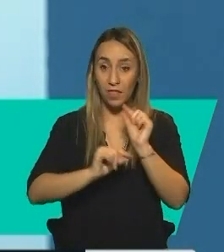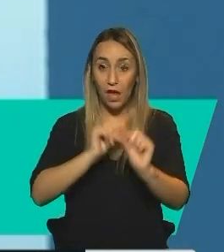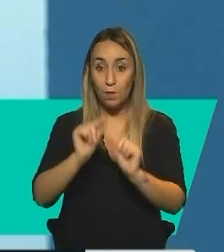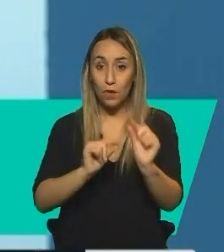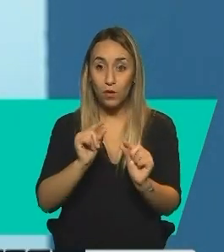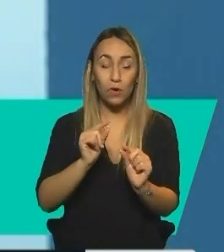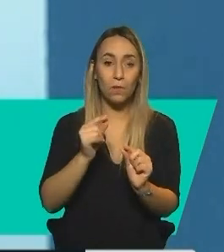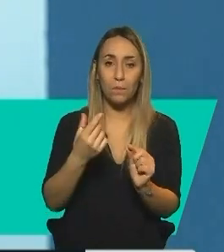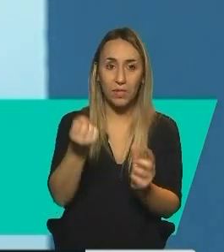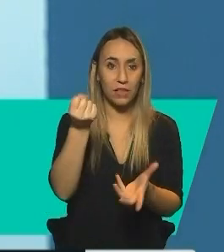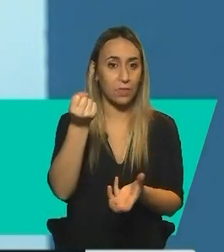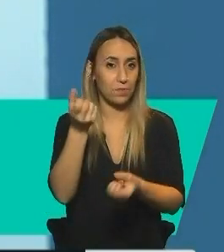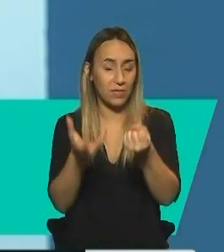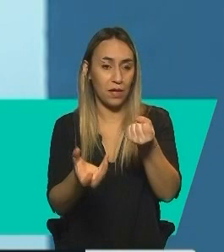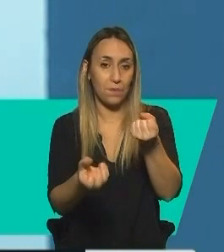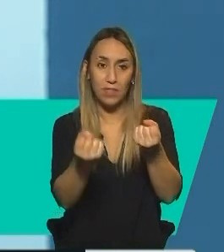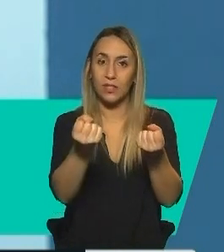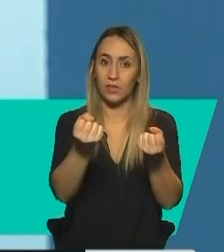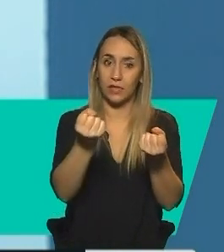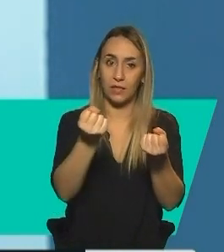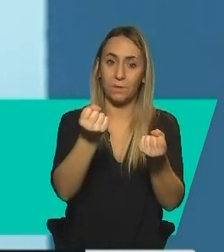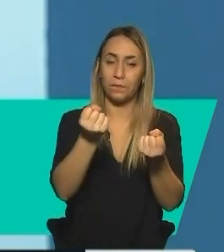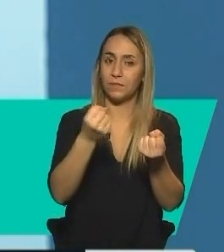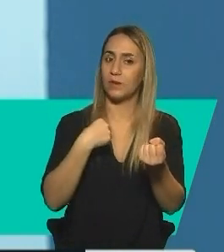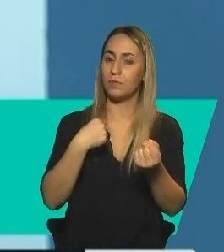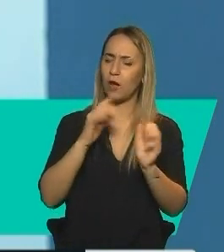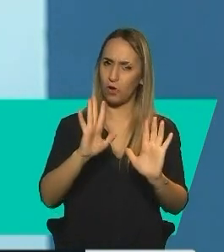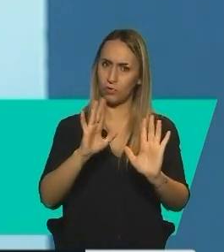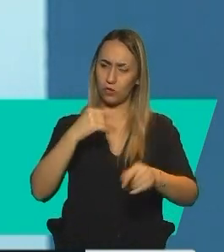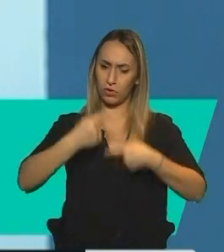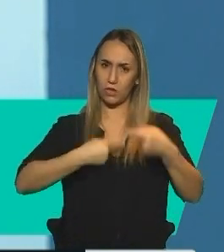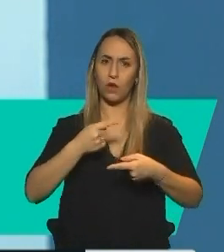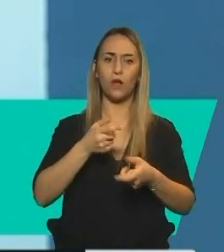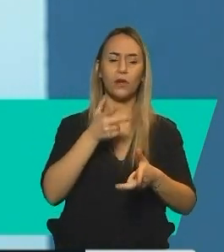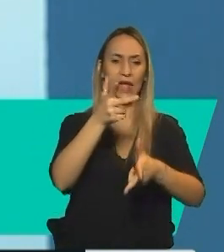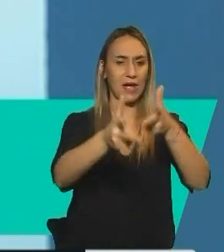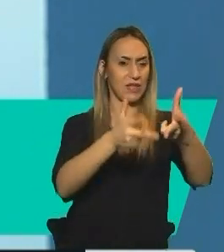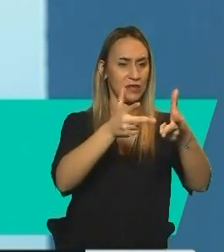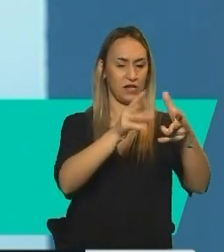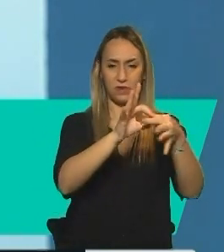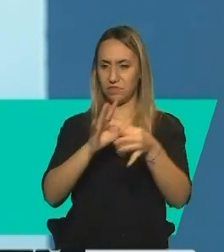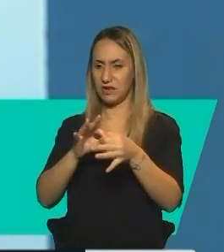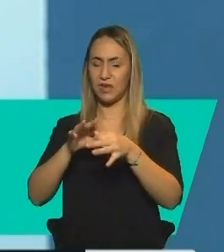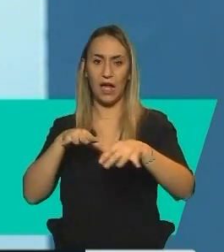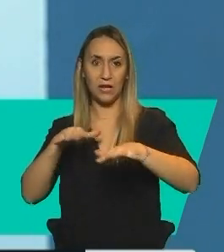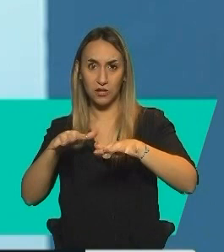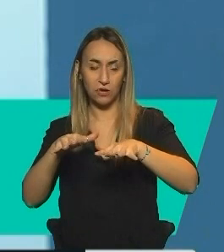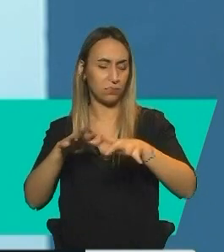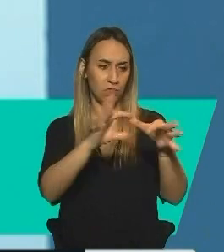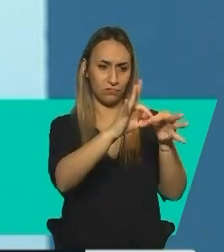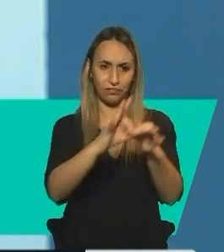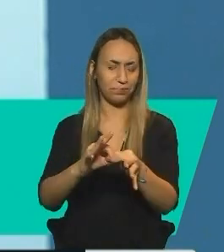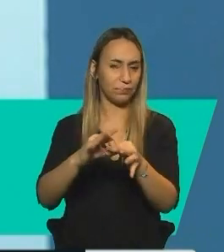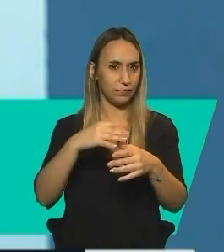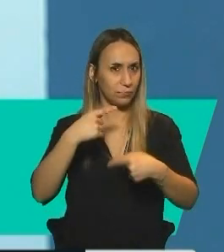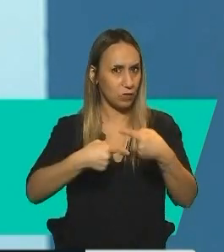distintas acciones vinculadas con mantener una coherencia ética en el discurso, mantener una coherencia en la lucha, acciones